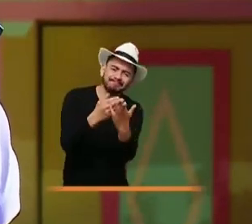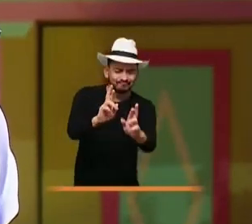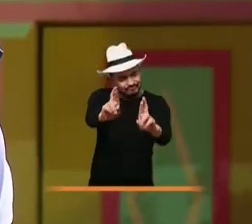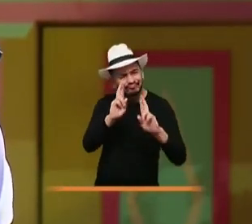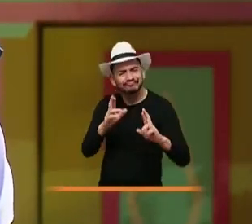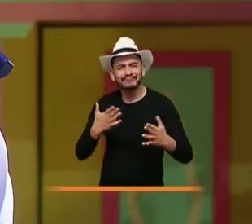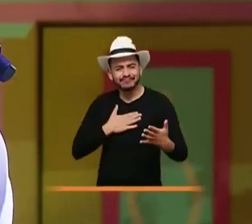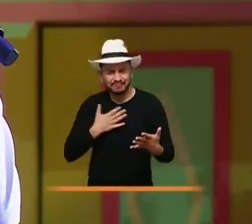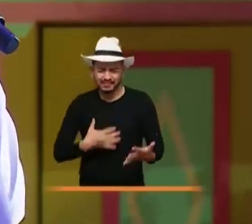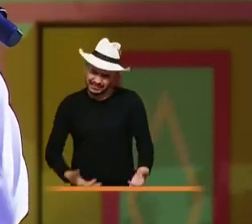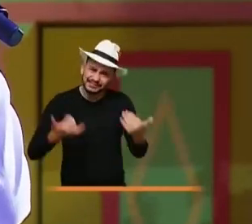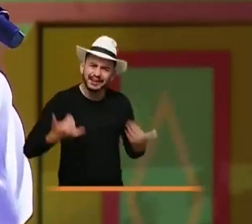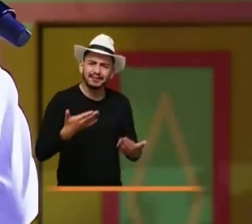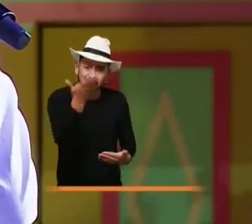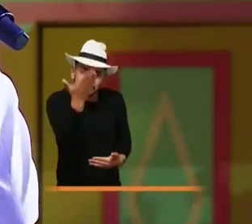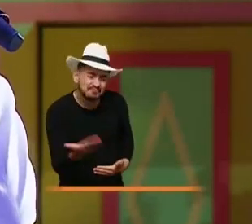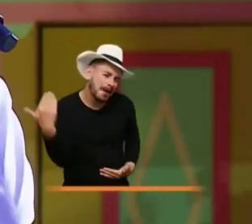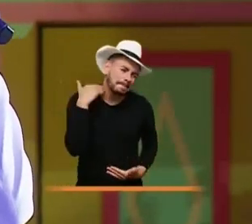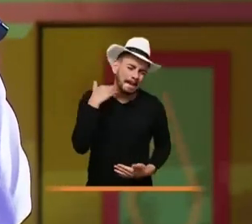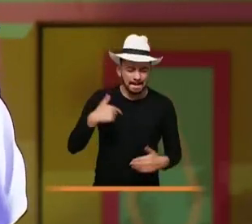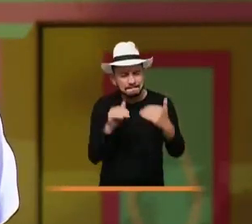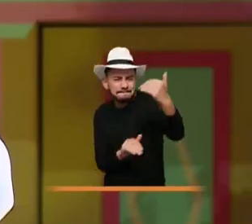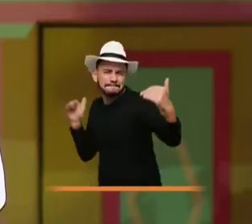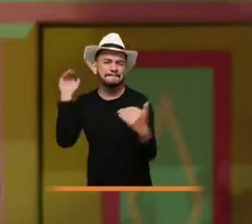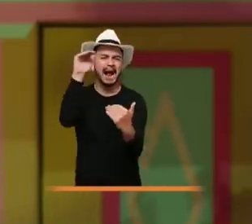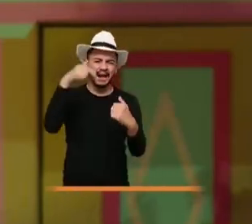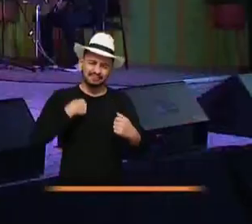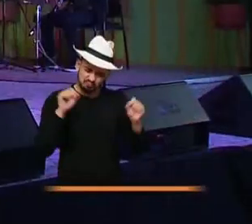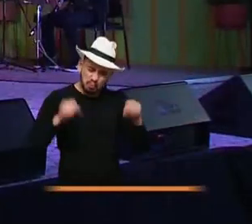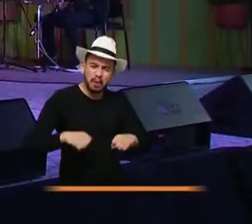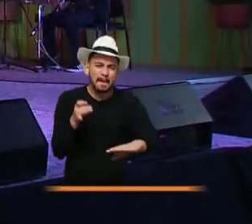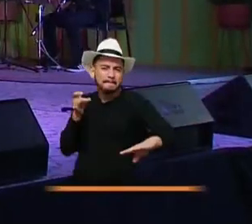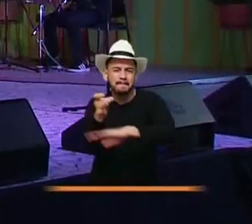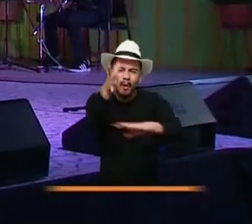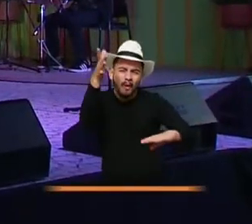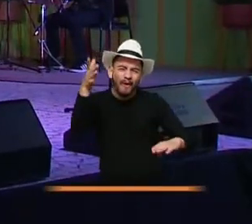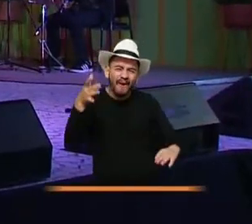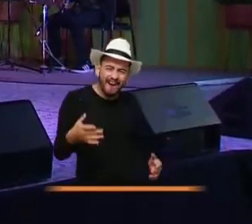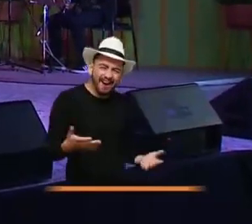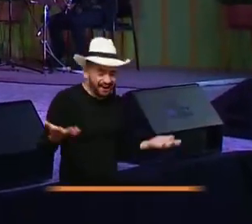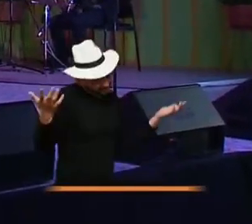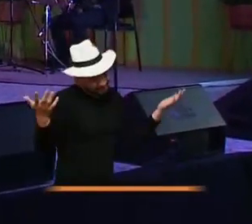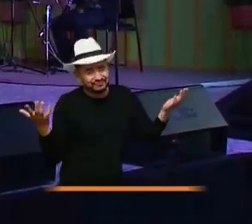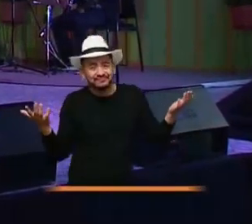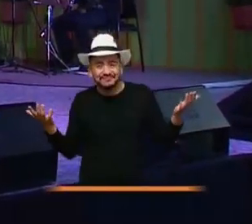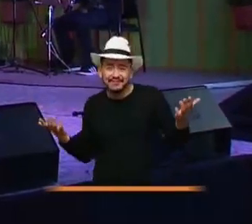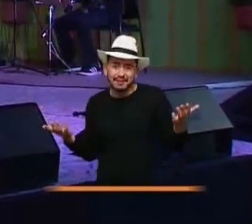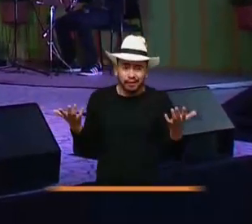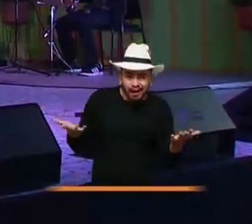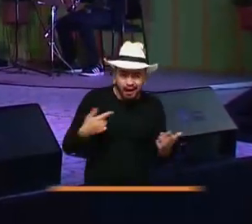negra y yo algo redonda este valió la